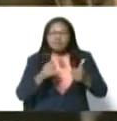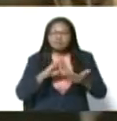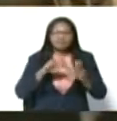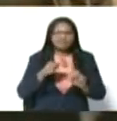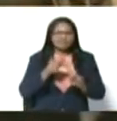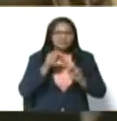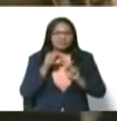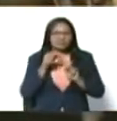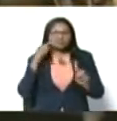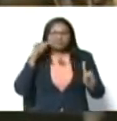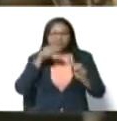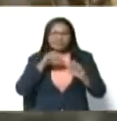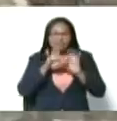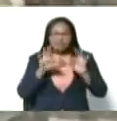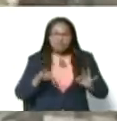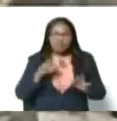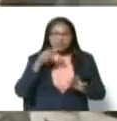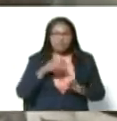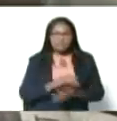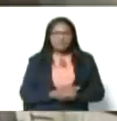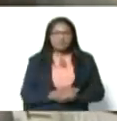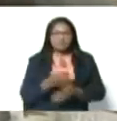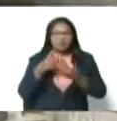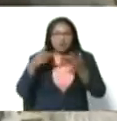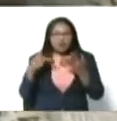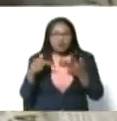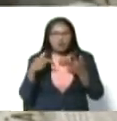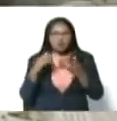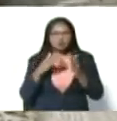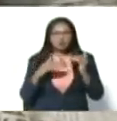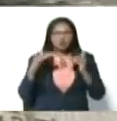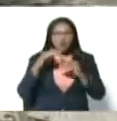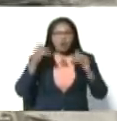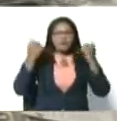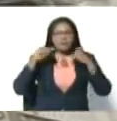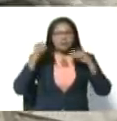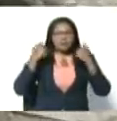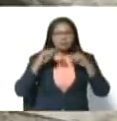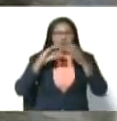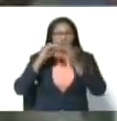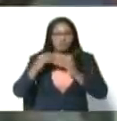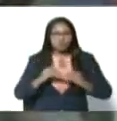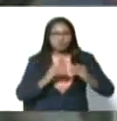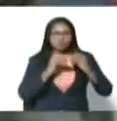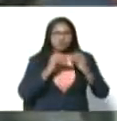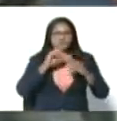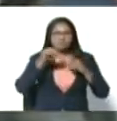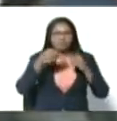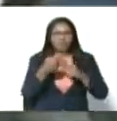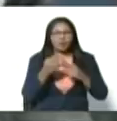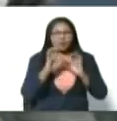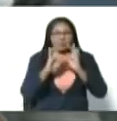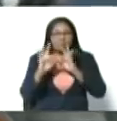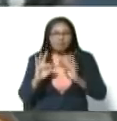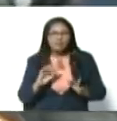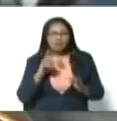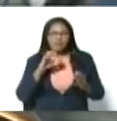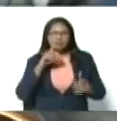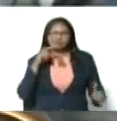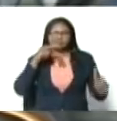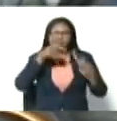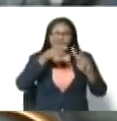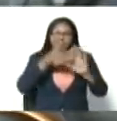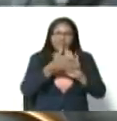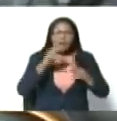selección adecuada de los materiales, su preparación, trituración, y luego posteriormente se lleva a cabo